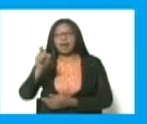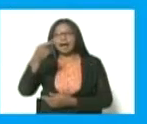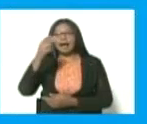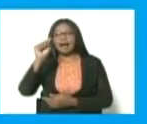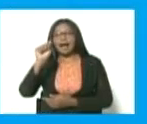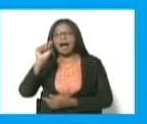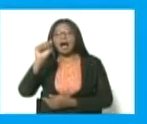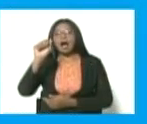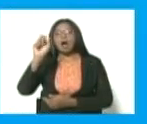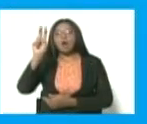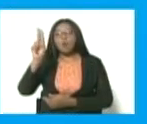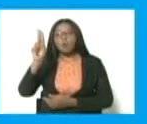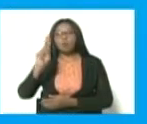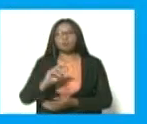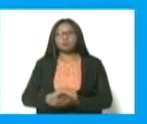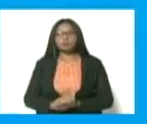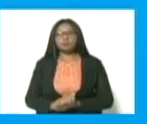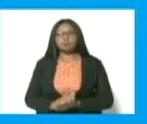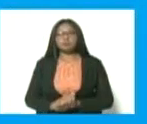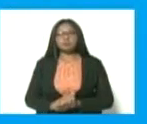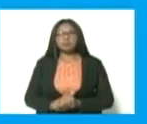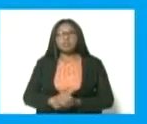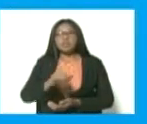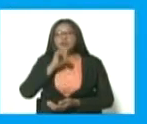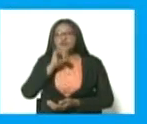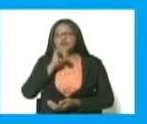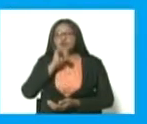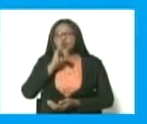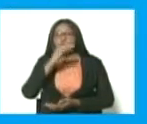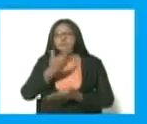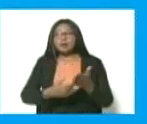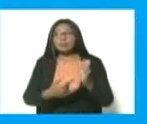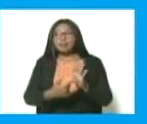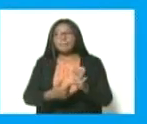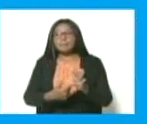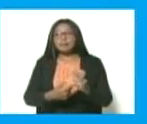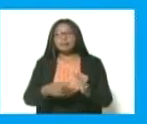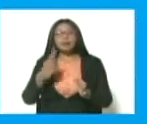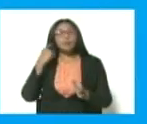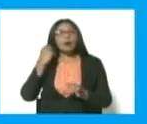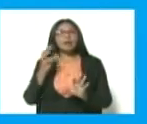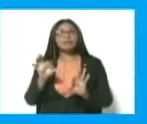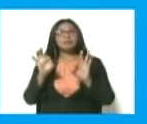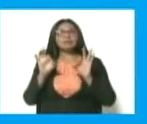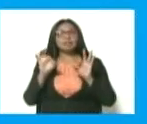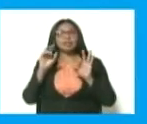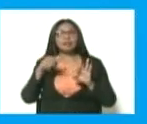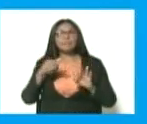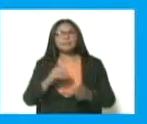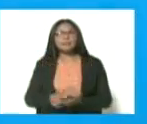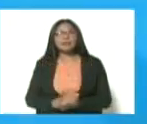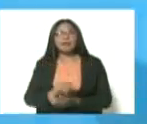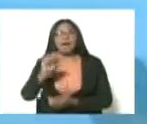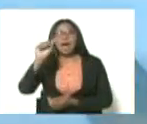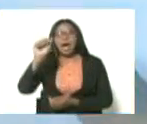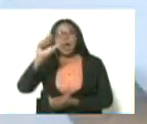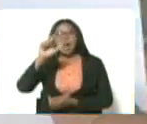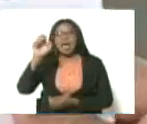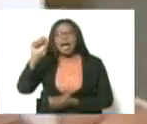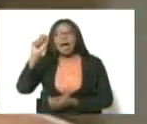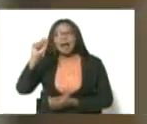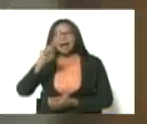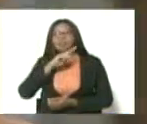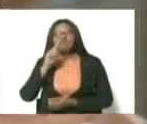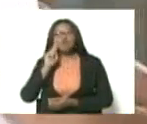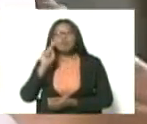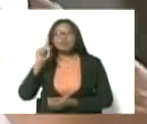Y el informe de la relatora especial, Alena Doham, también